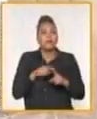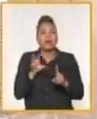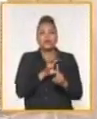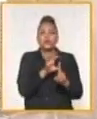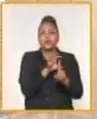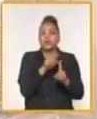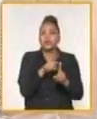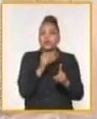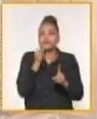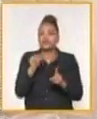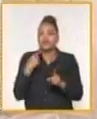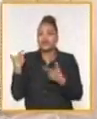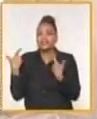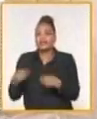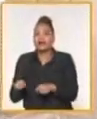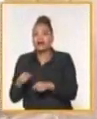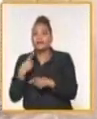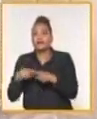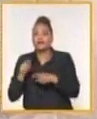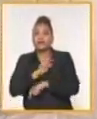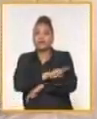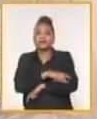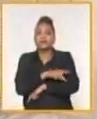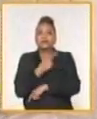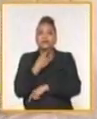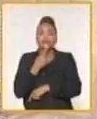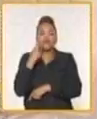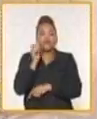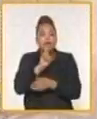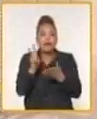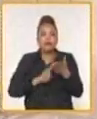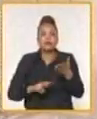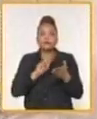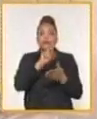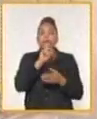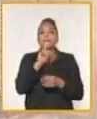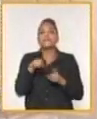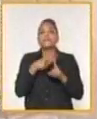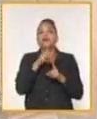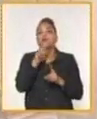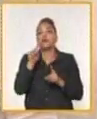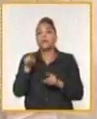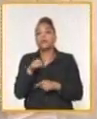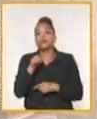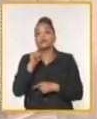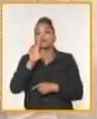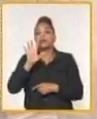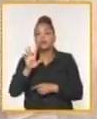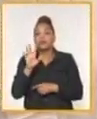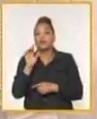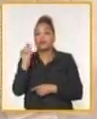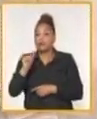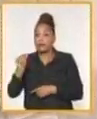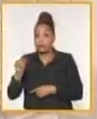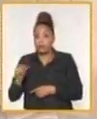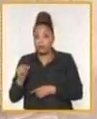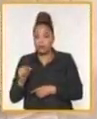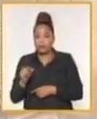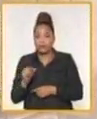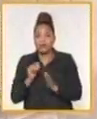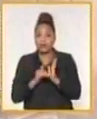que se van. Yo leí una fuente que dice que son más de 2.5 millones de personas. Y esto desmistifica lo que es el Estado de